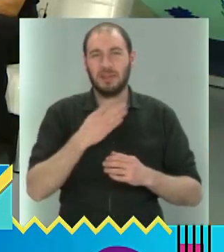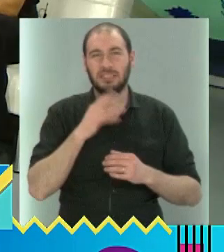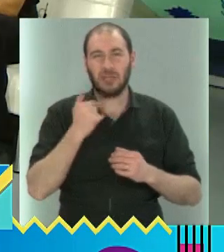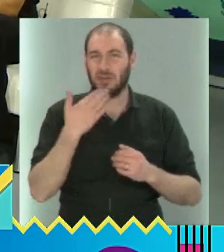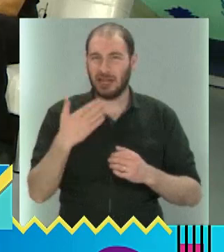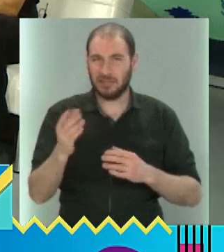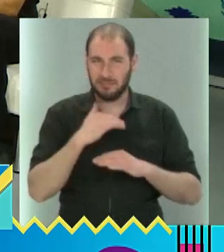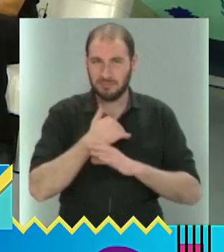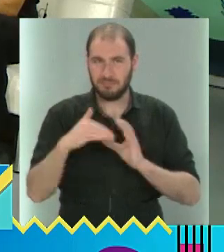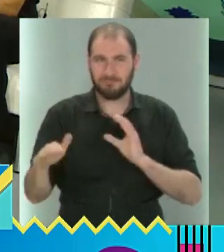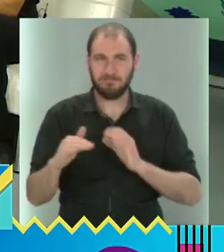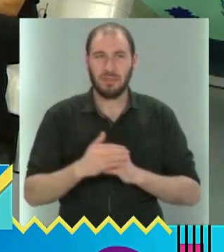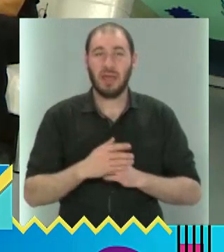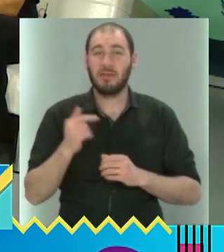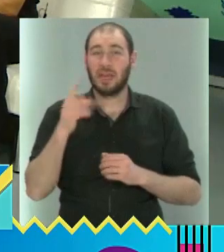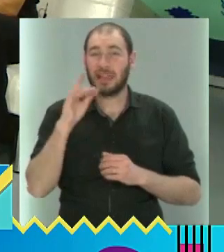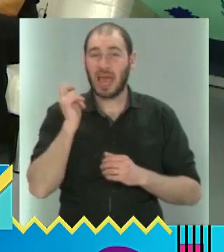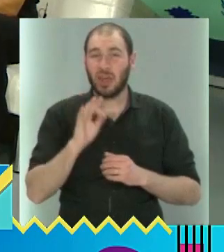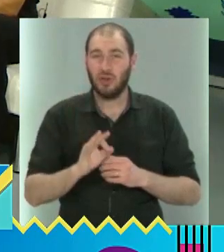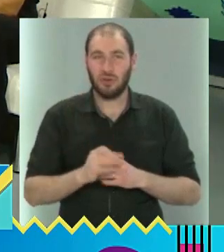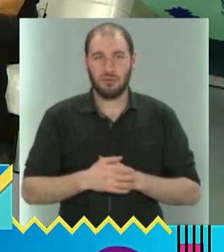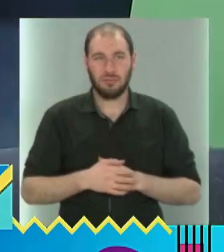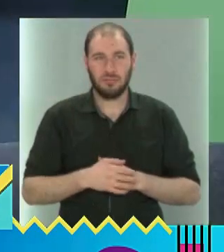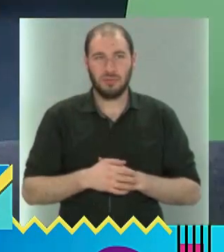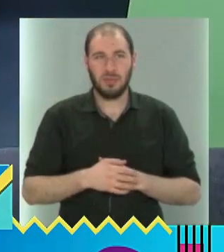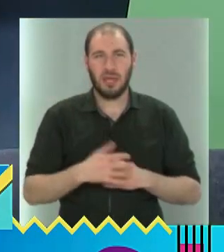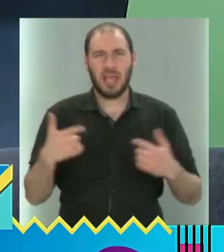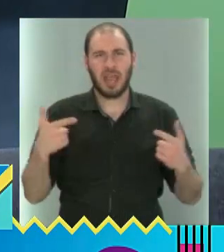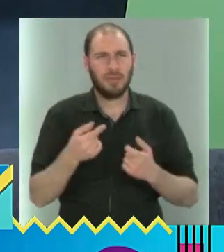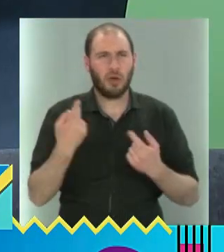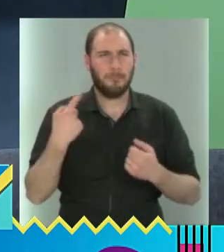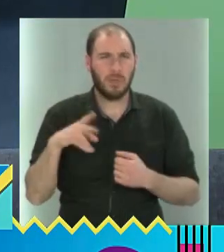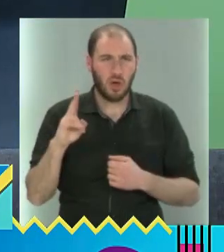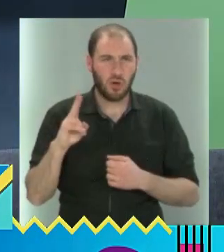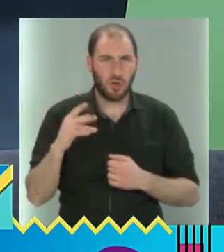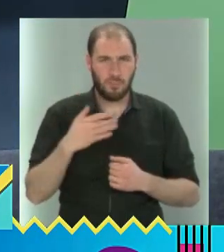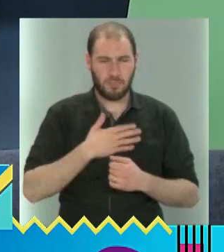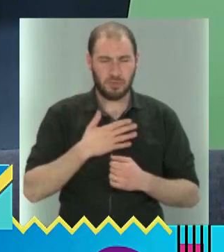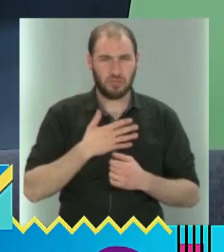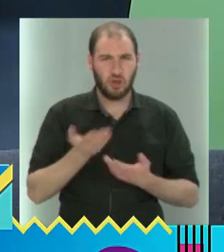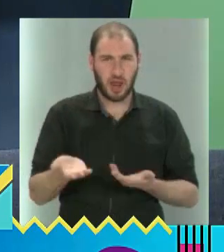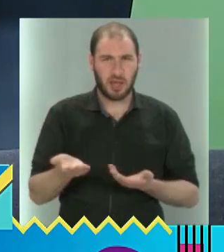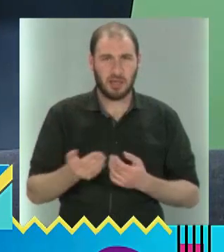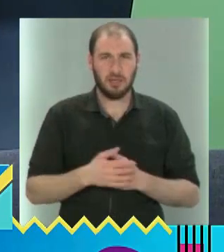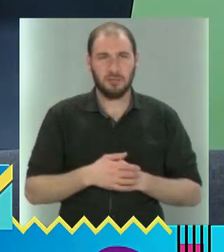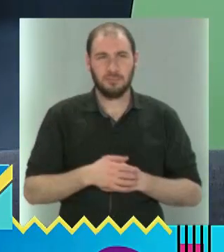gracias, Francisco. Edgardo, ¿te animás? El peor enemigo de una persona es